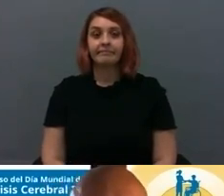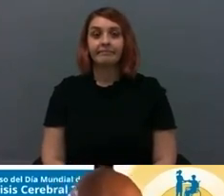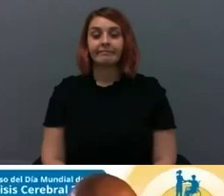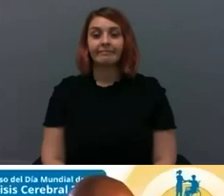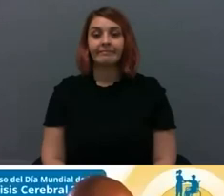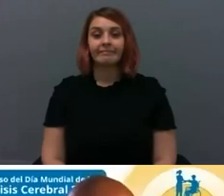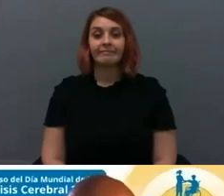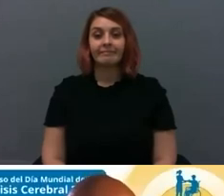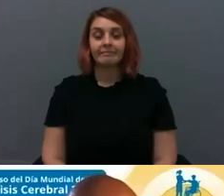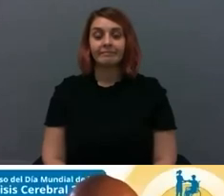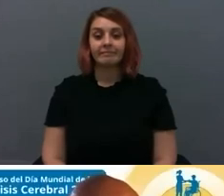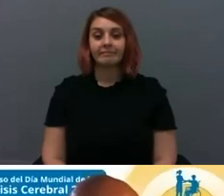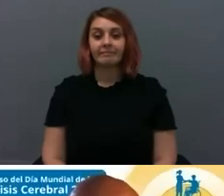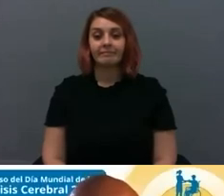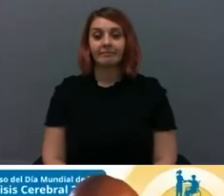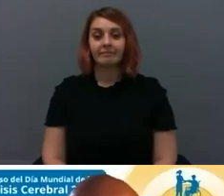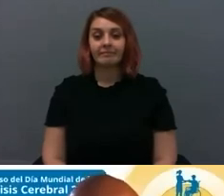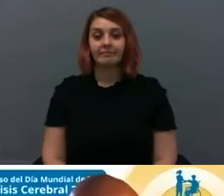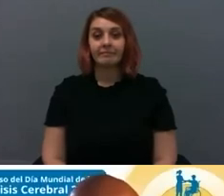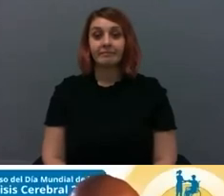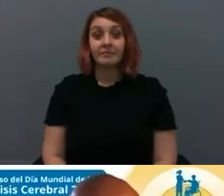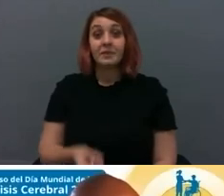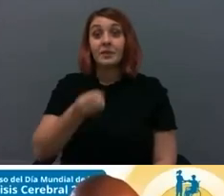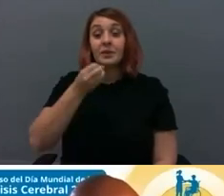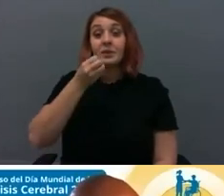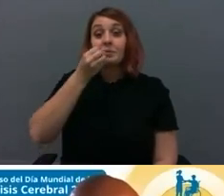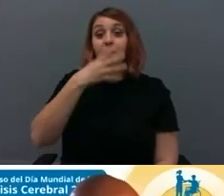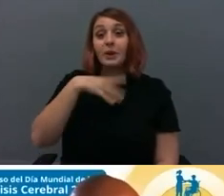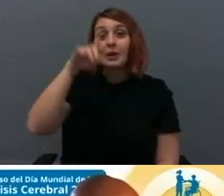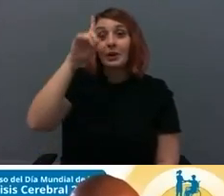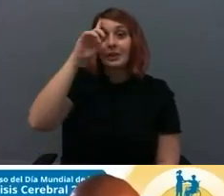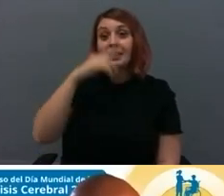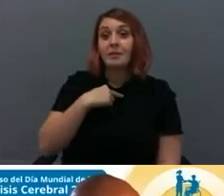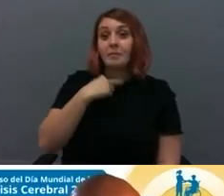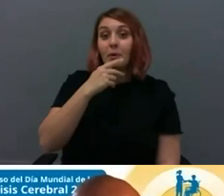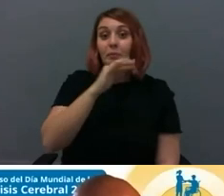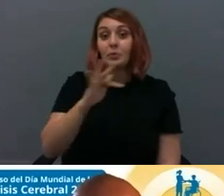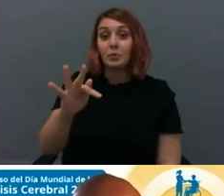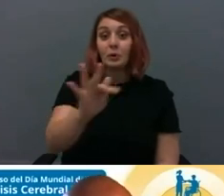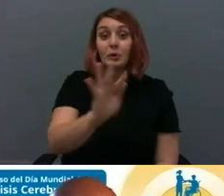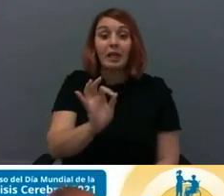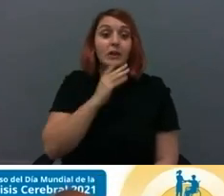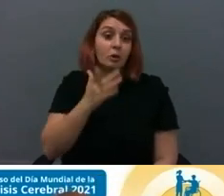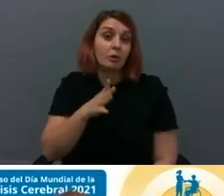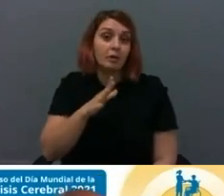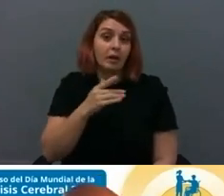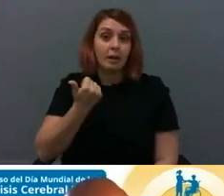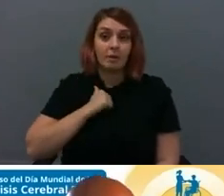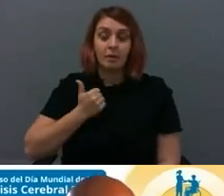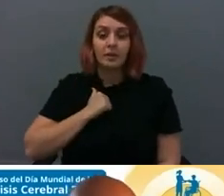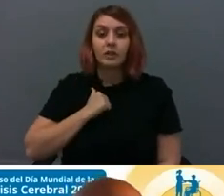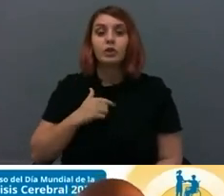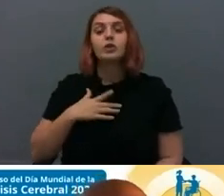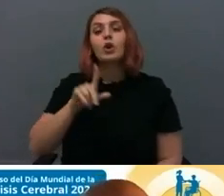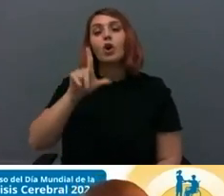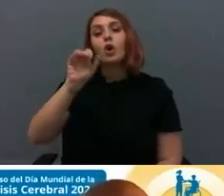Bueno, no sé si como no nos das la palabra, pues yo voy a tomarla. Comparto con Lola,